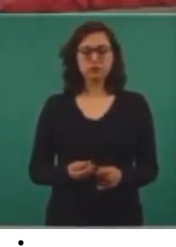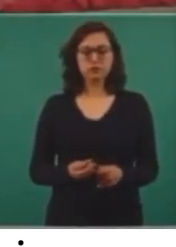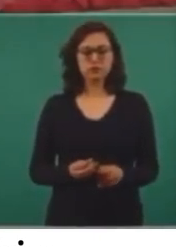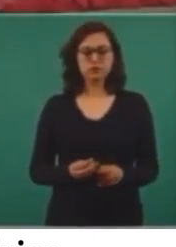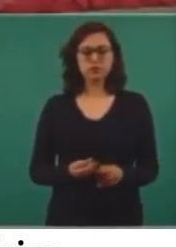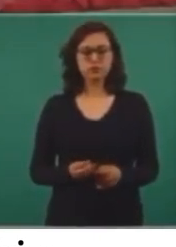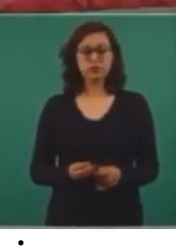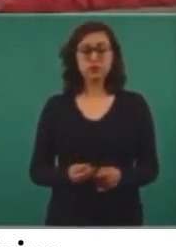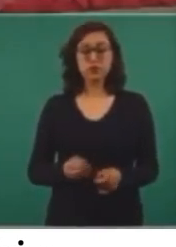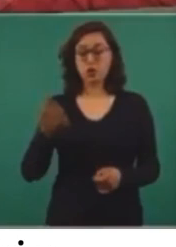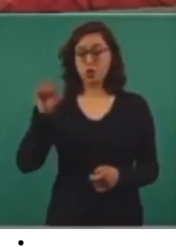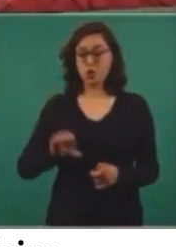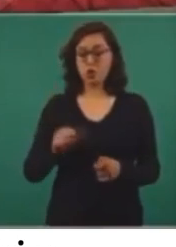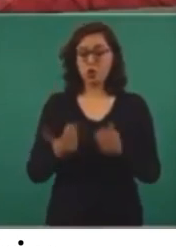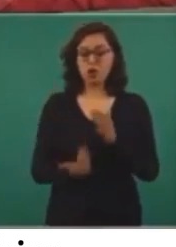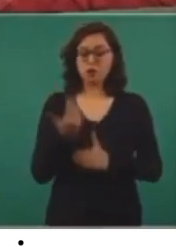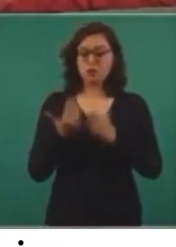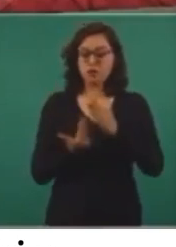exonera